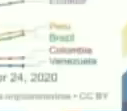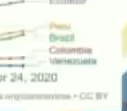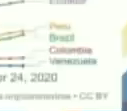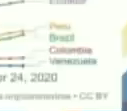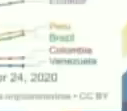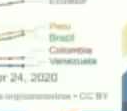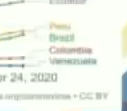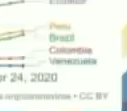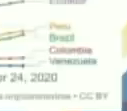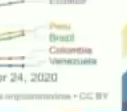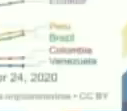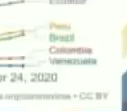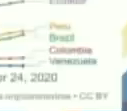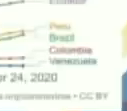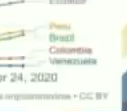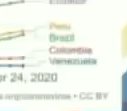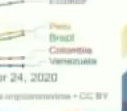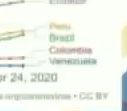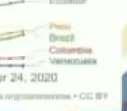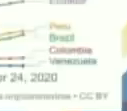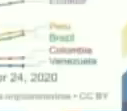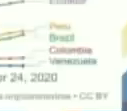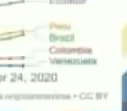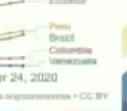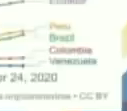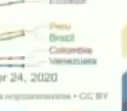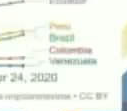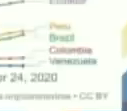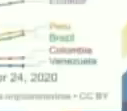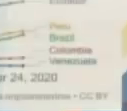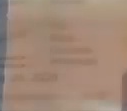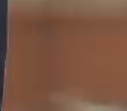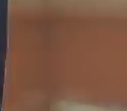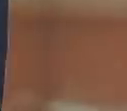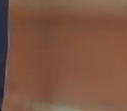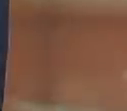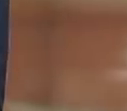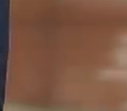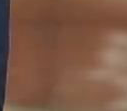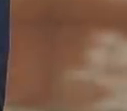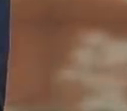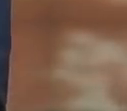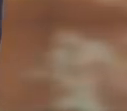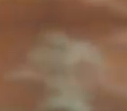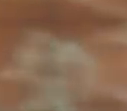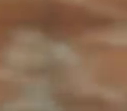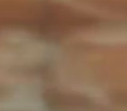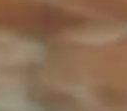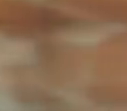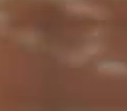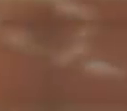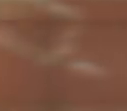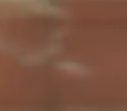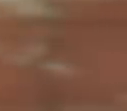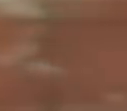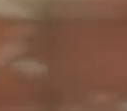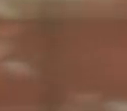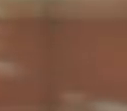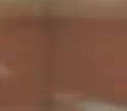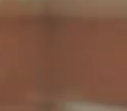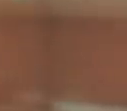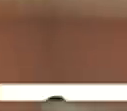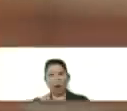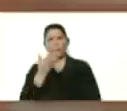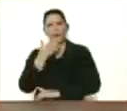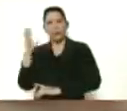cada millón de habitantes. Si vemos los casos confirmados en Colombia y en Venezuela, que son países vecinos, mira la cantidad de casos que tiene Colombia,